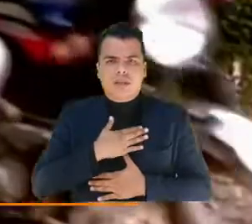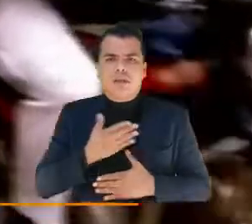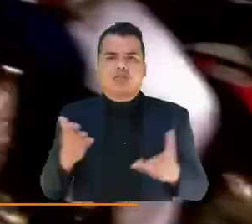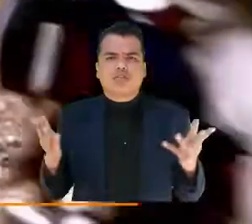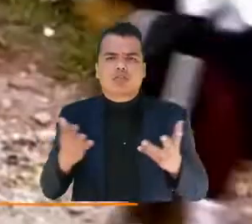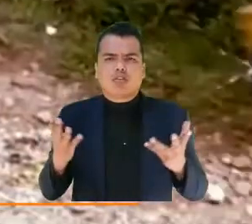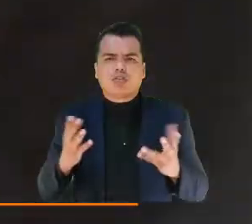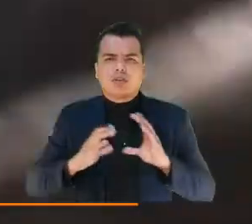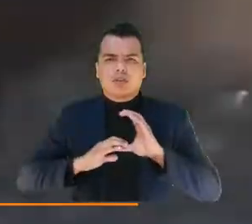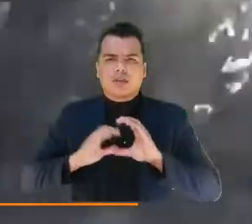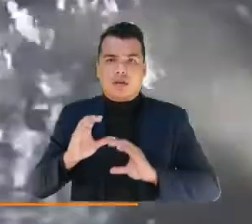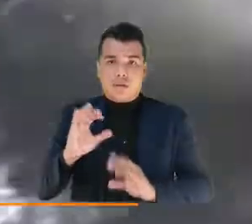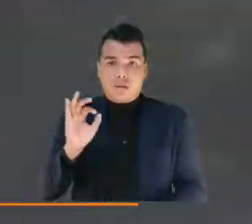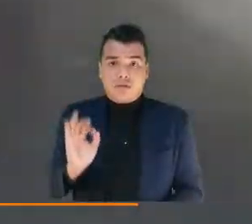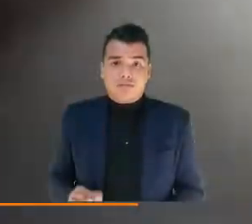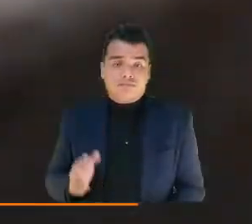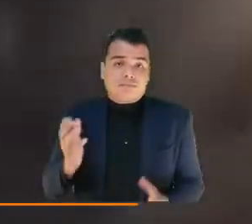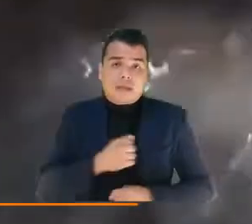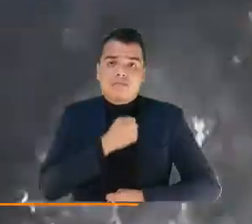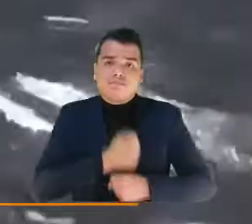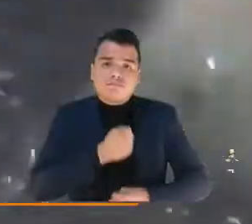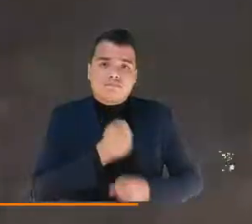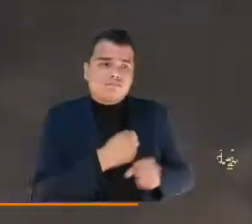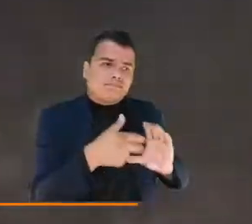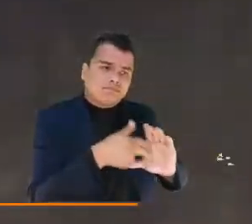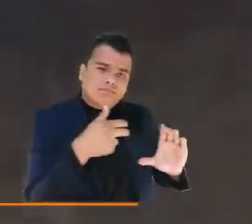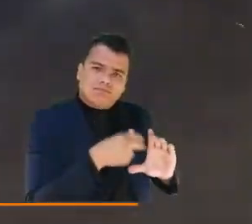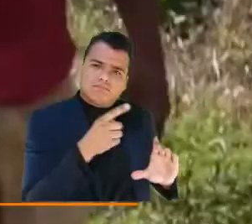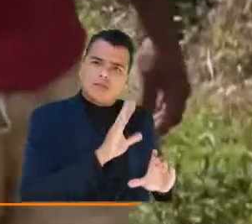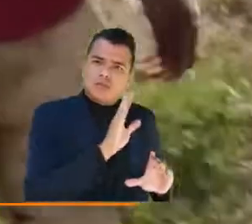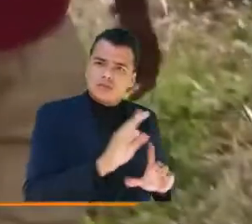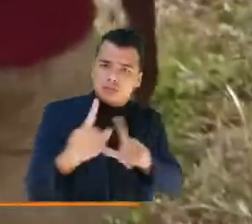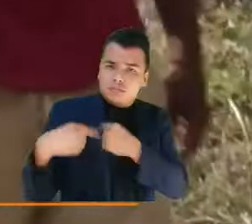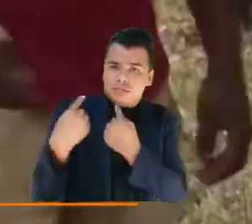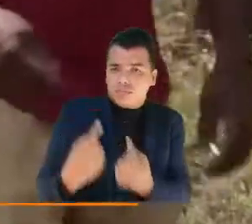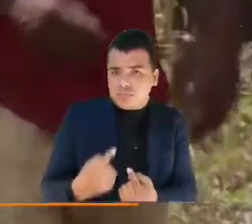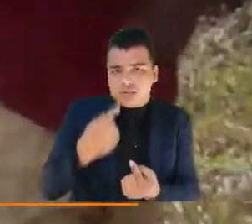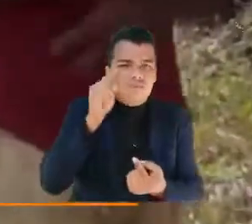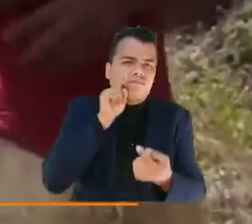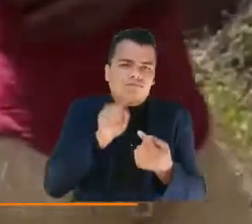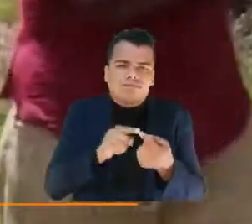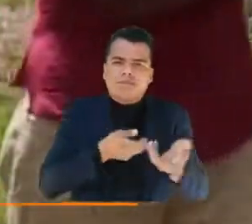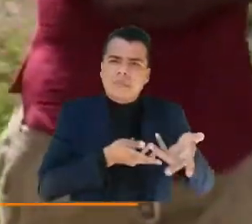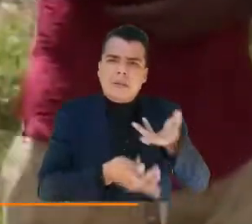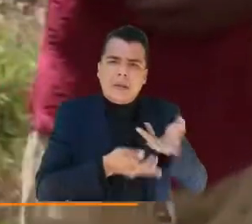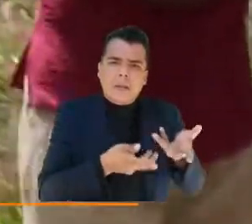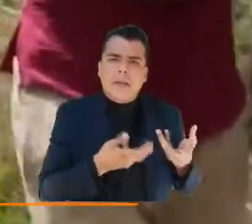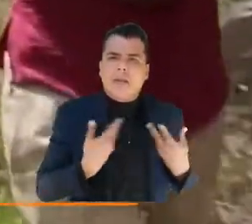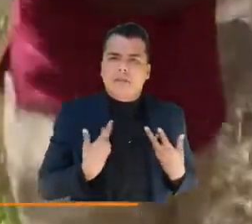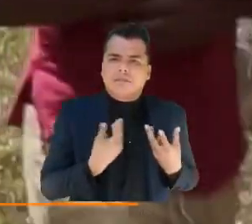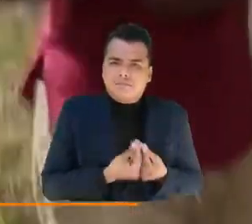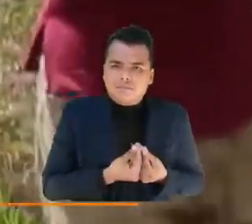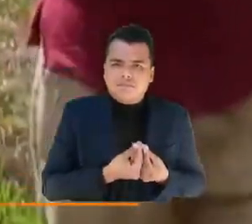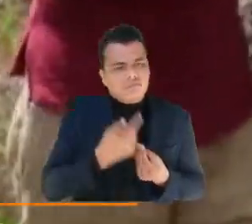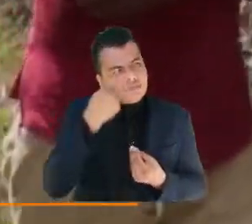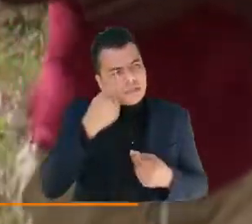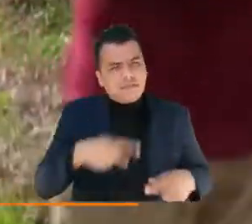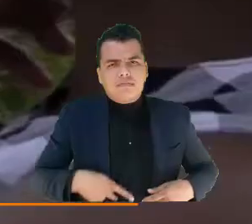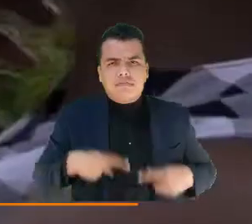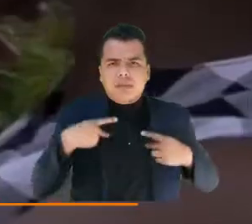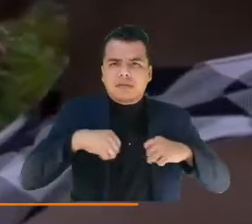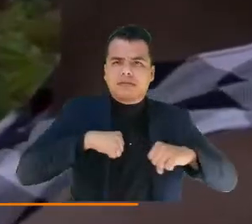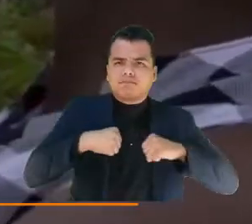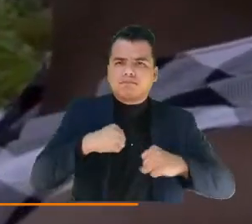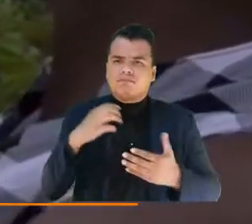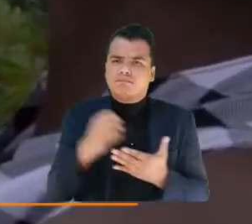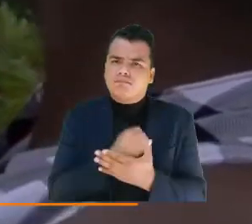del Cauca, que optó por la minería ancestral como una forma de hacer comunidad, una forma de